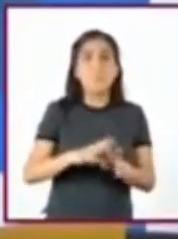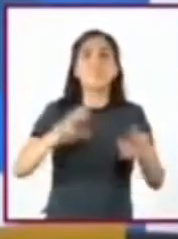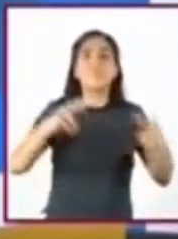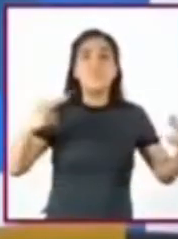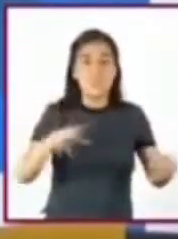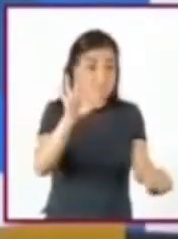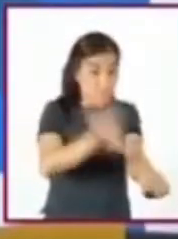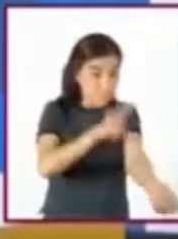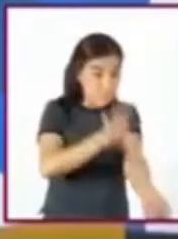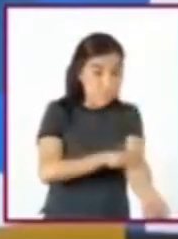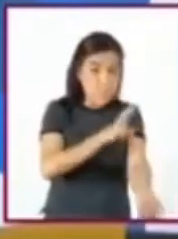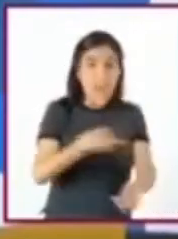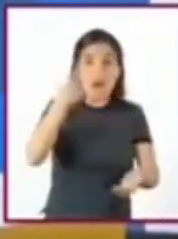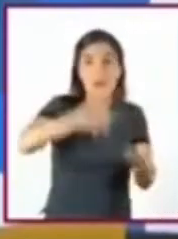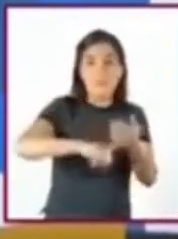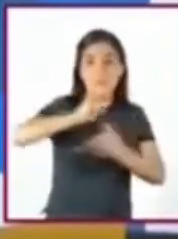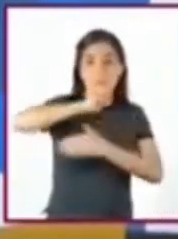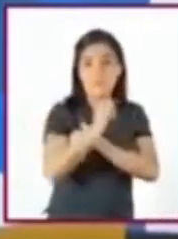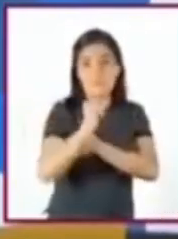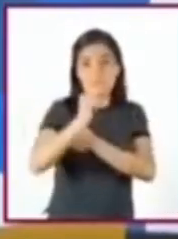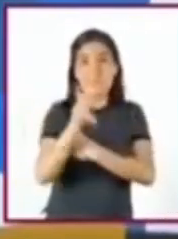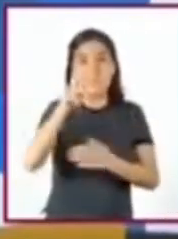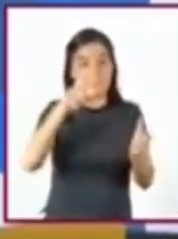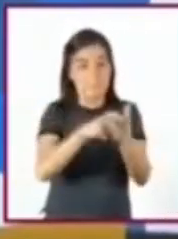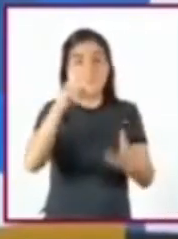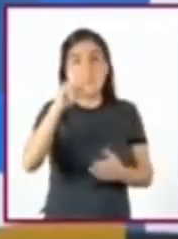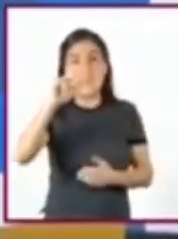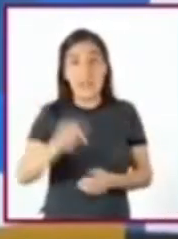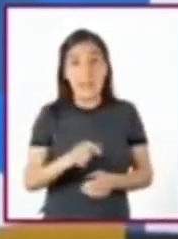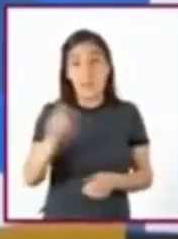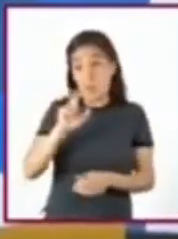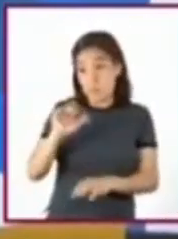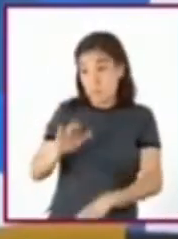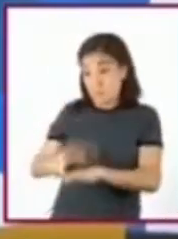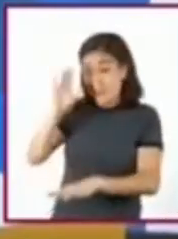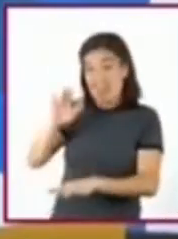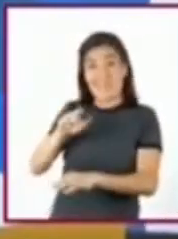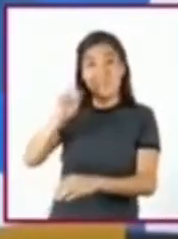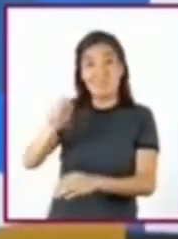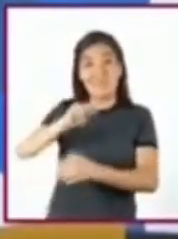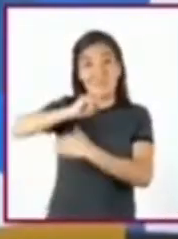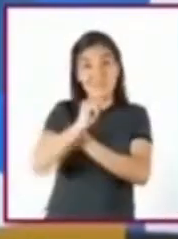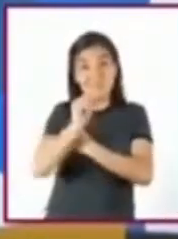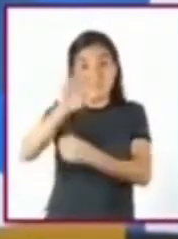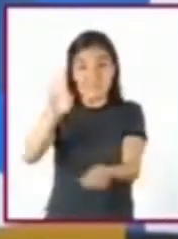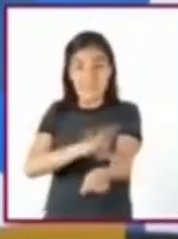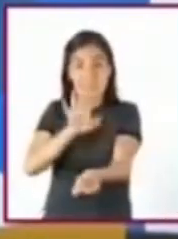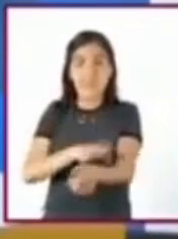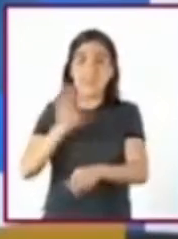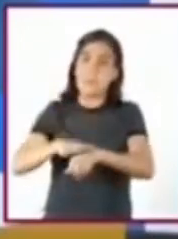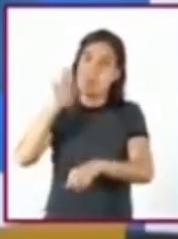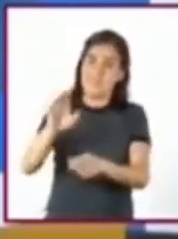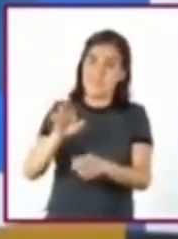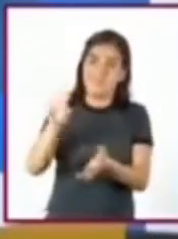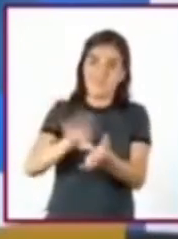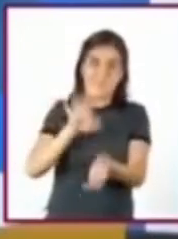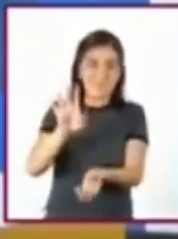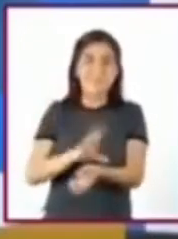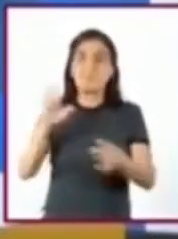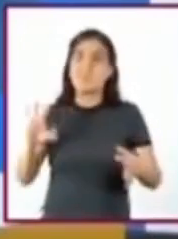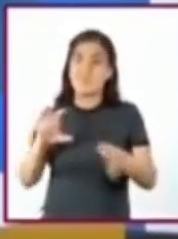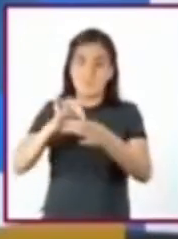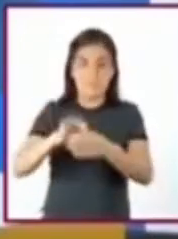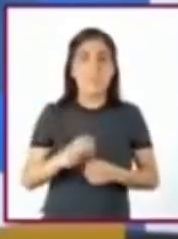de energía que almacena la pila. Entre mayor sea el voltaje, más energía se guarda. Entonces, si a